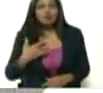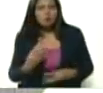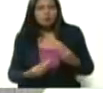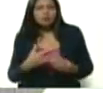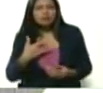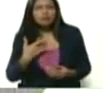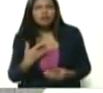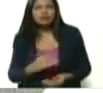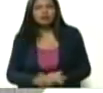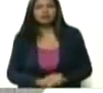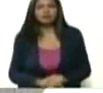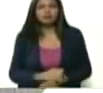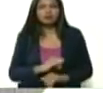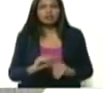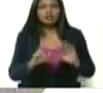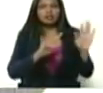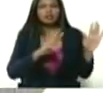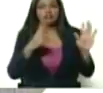ya